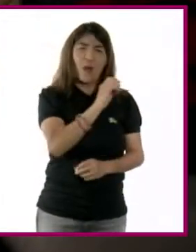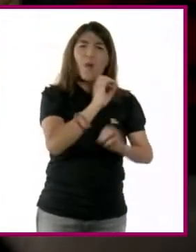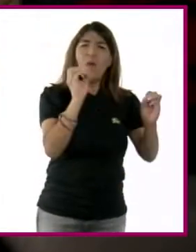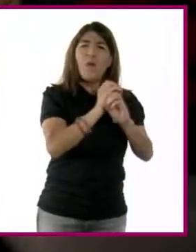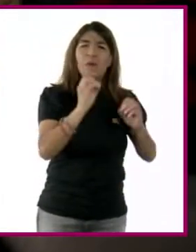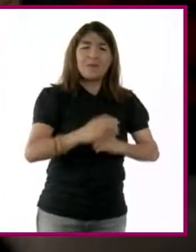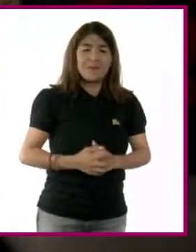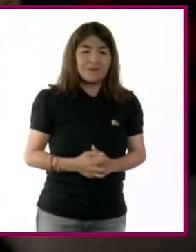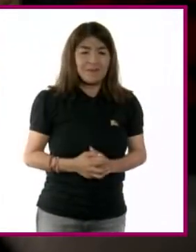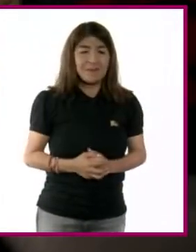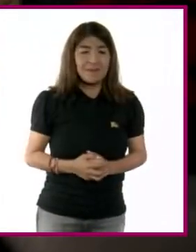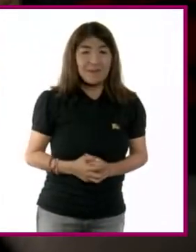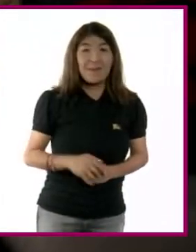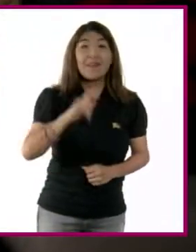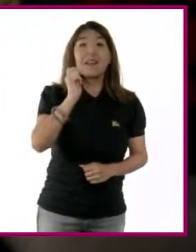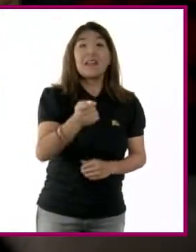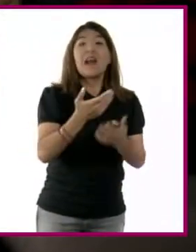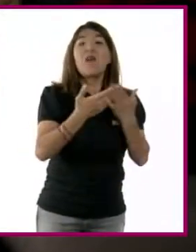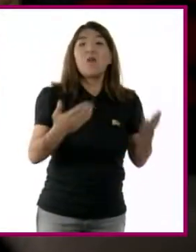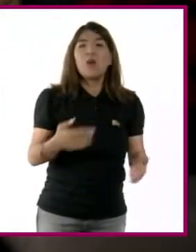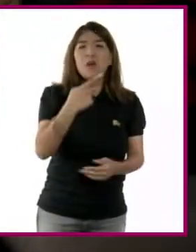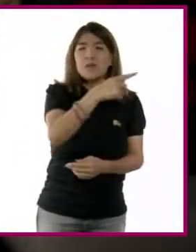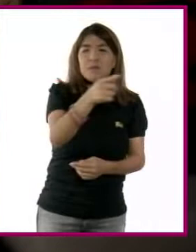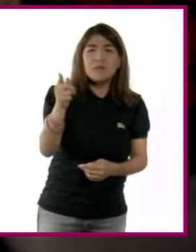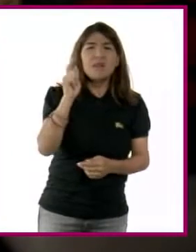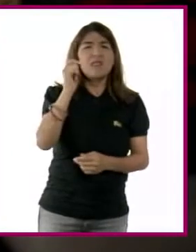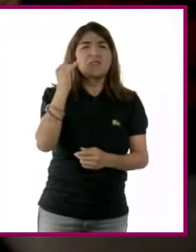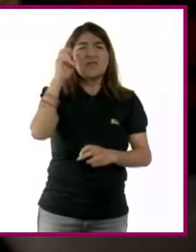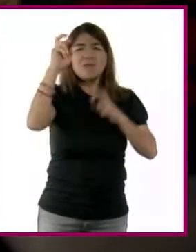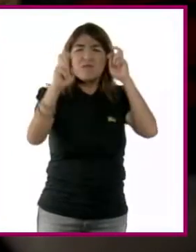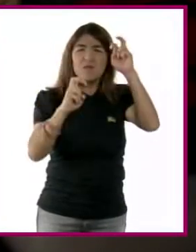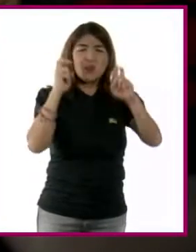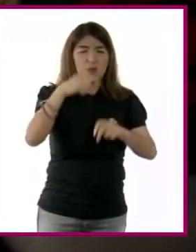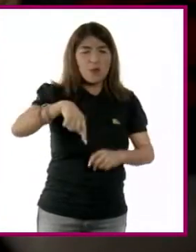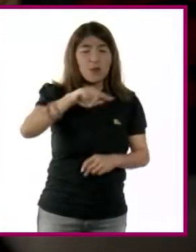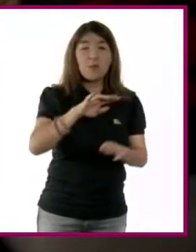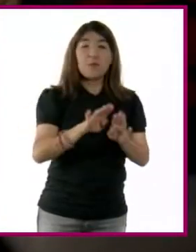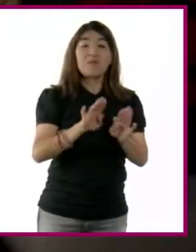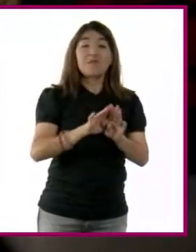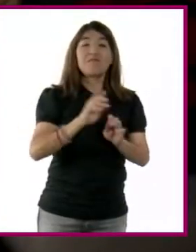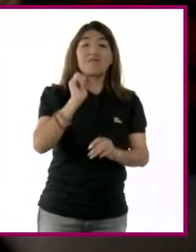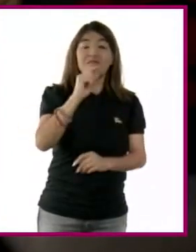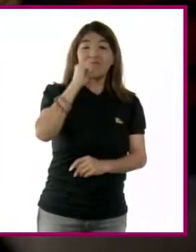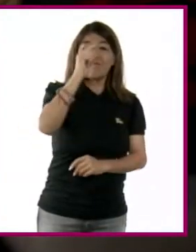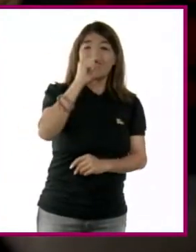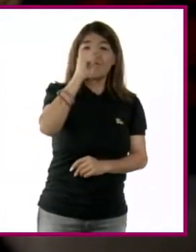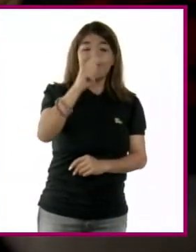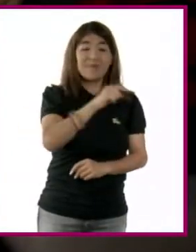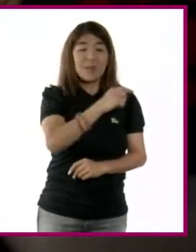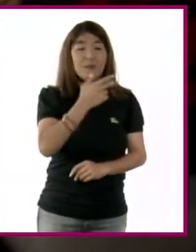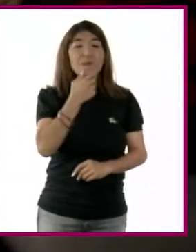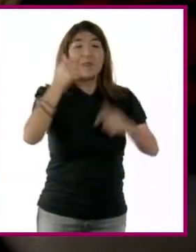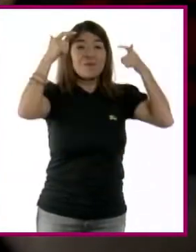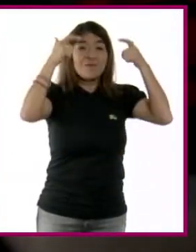haciendo alusiones personales ahora?, le dijo el sombrerero con aire de triunfo.